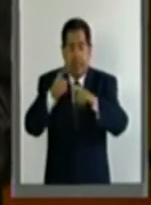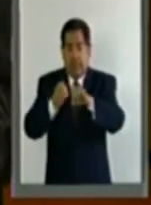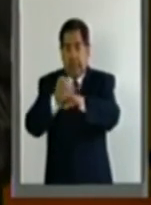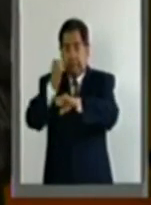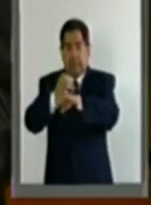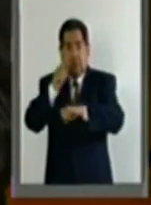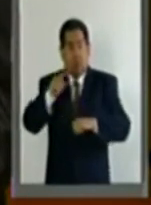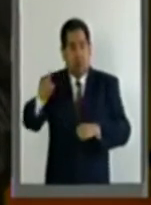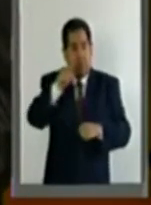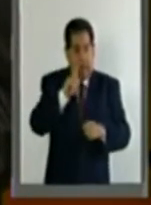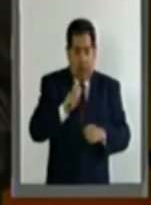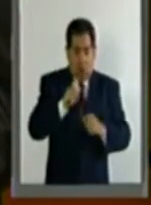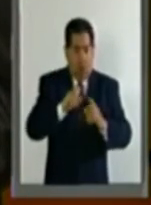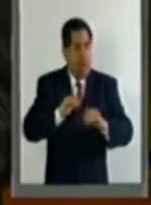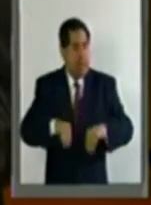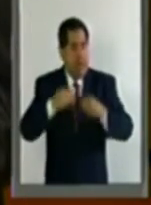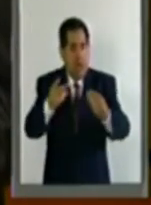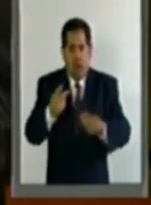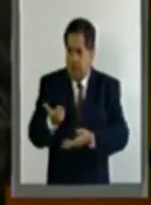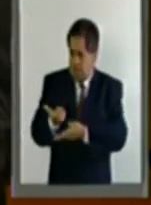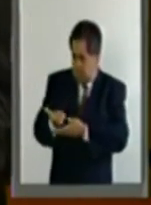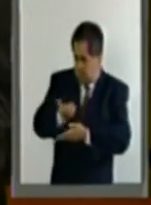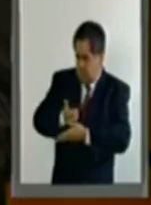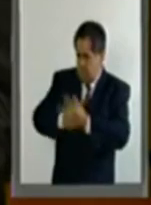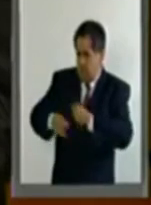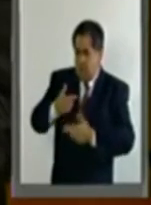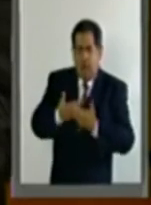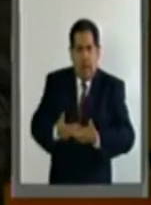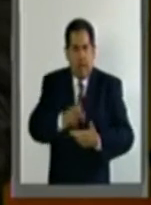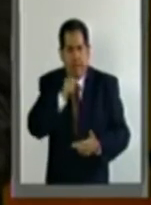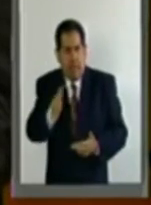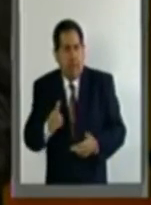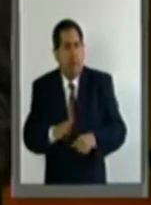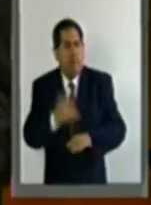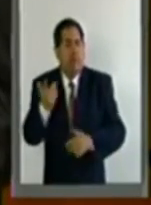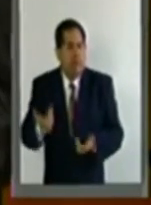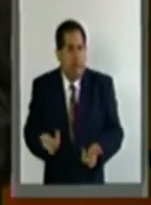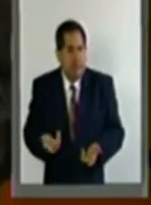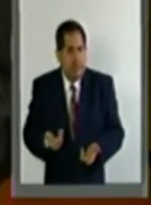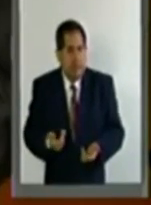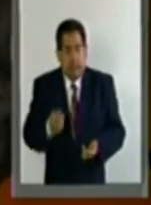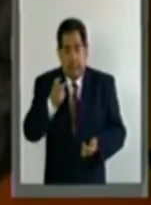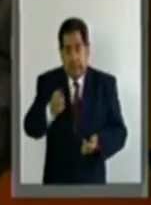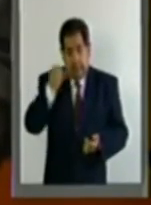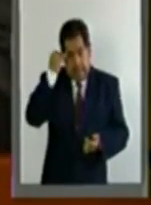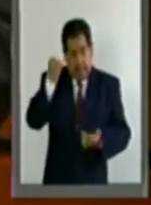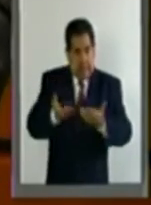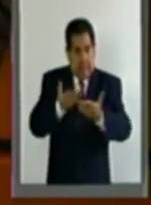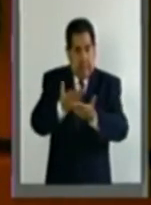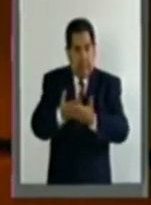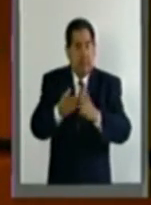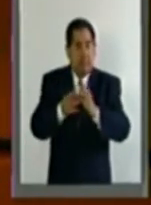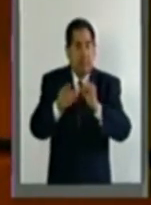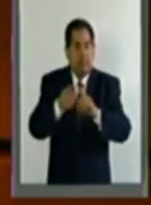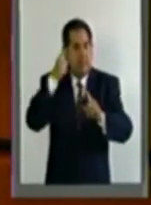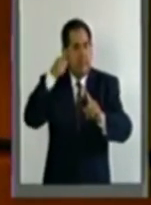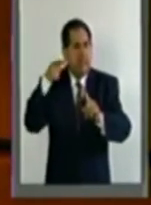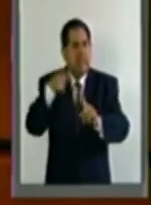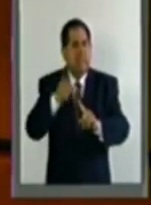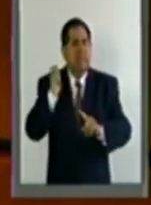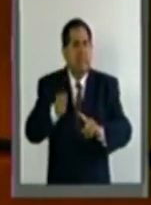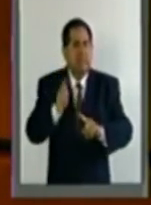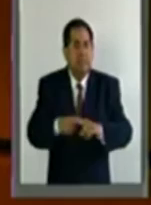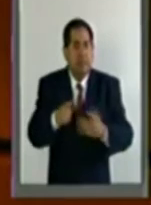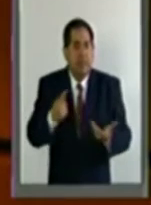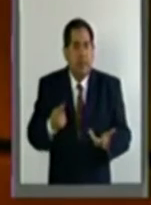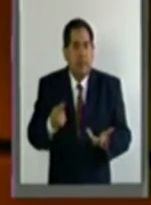que aportan agua no están teniendo ninguna compensación? Y esta iniciativa a lo que viene es